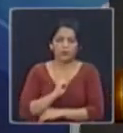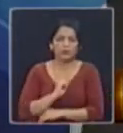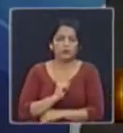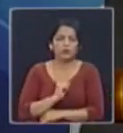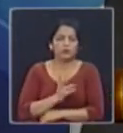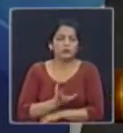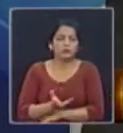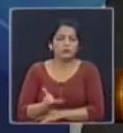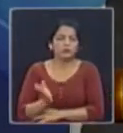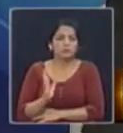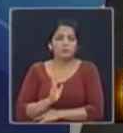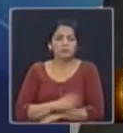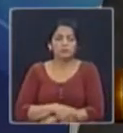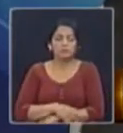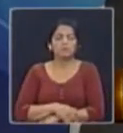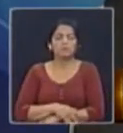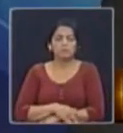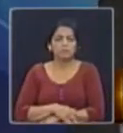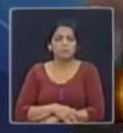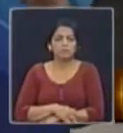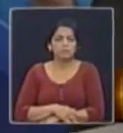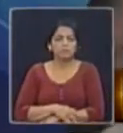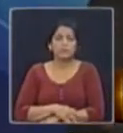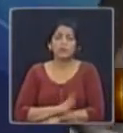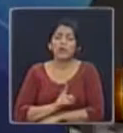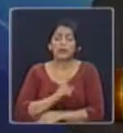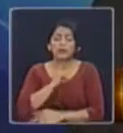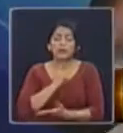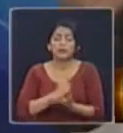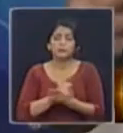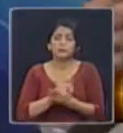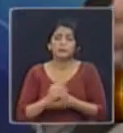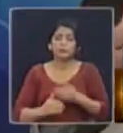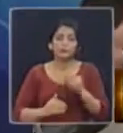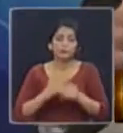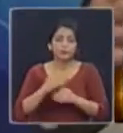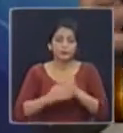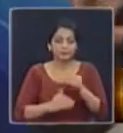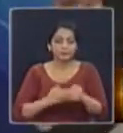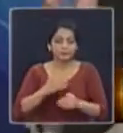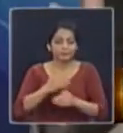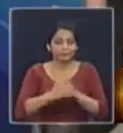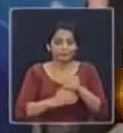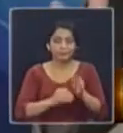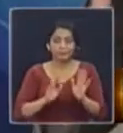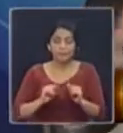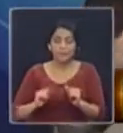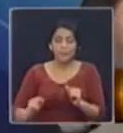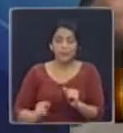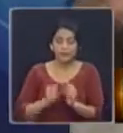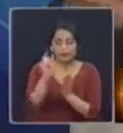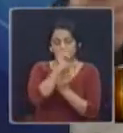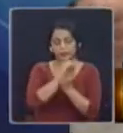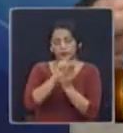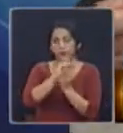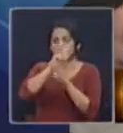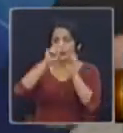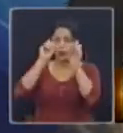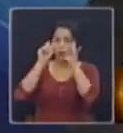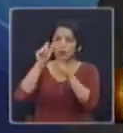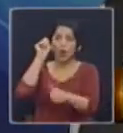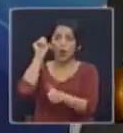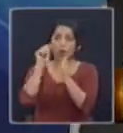menciona, tiene que seguir un proceso, y el proceso es, primero, una vez que están las preguntas hechas, va a la